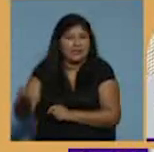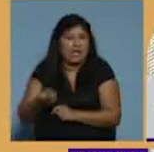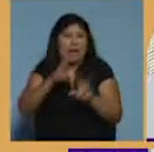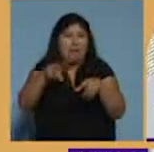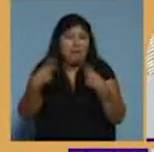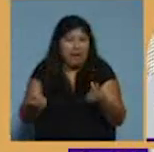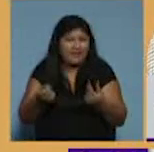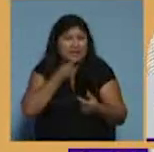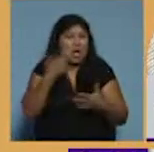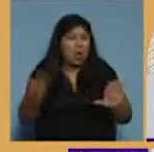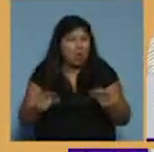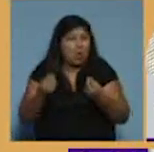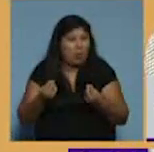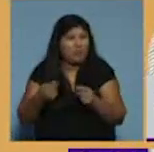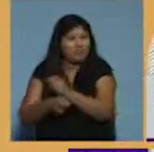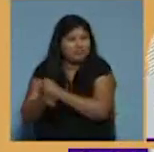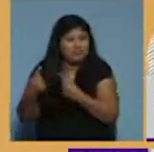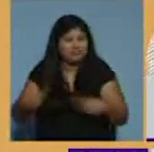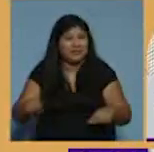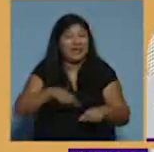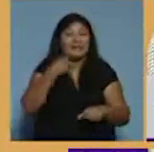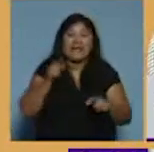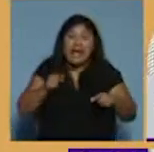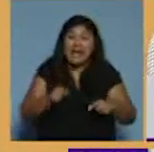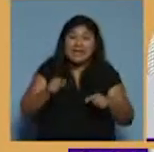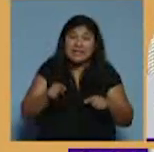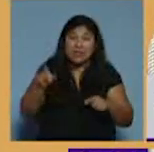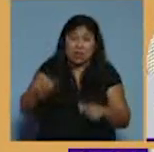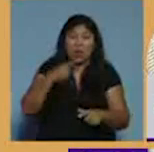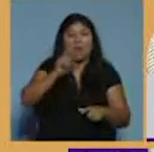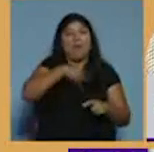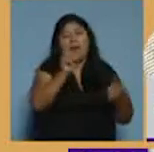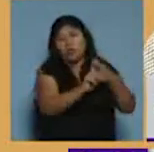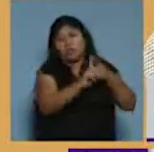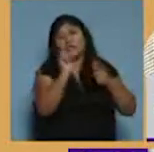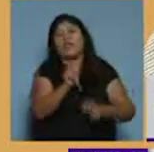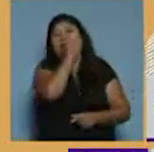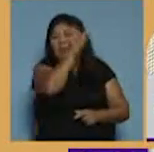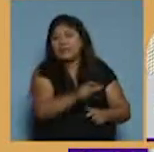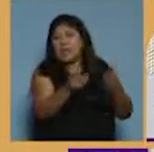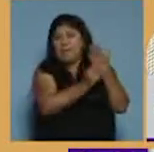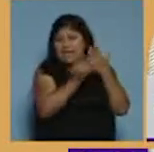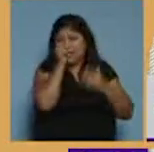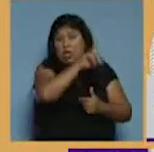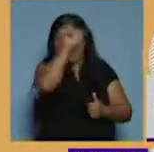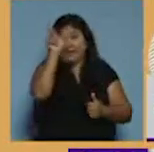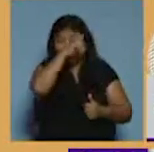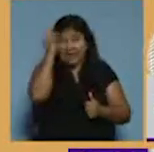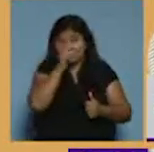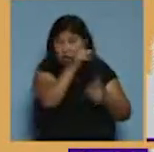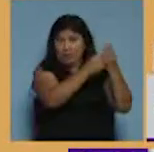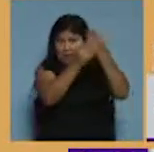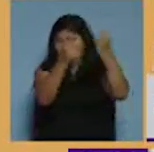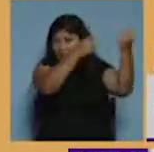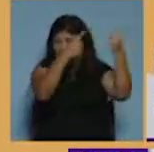vinculaciones que existía entre ex funcionarios del gobierno nacional ex funcionario del gobierno provincial y